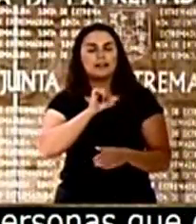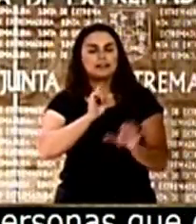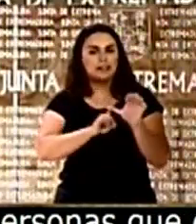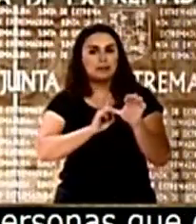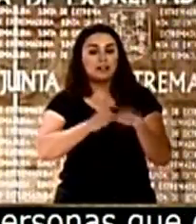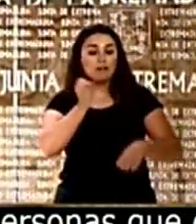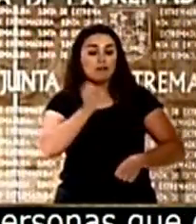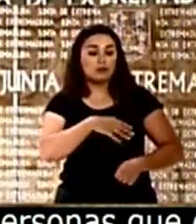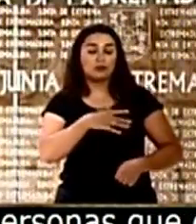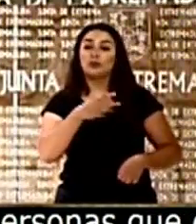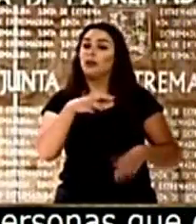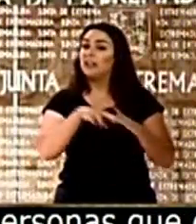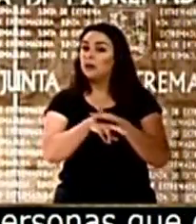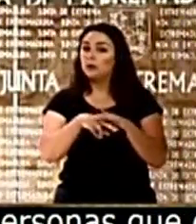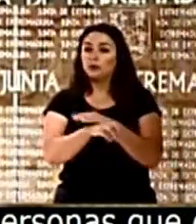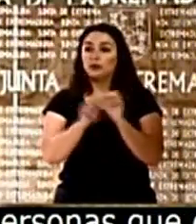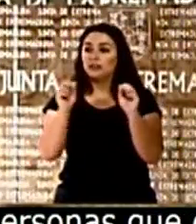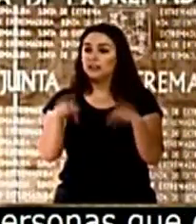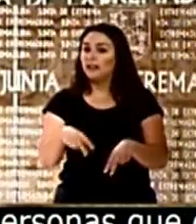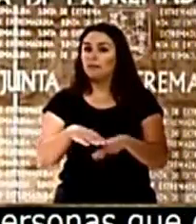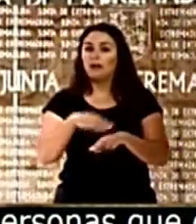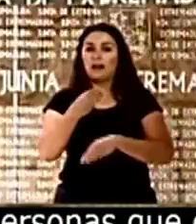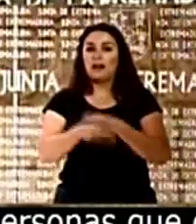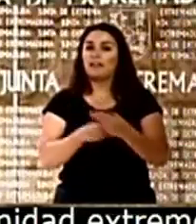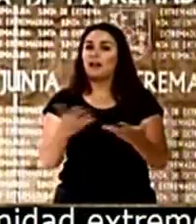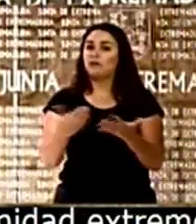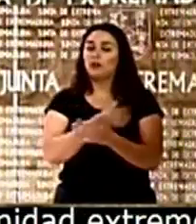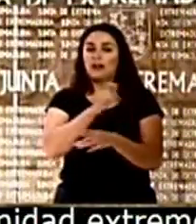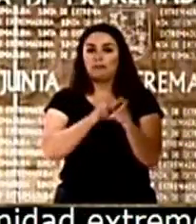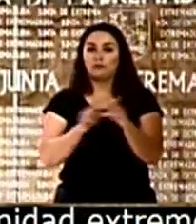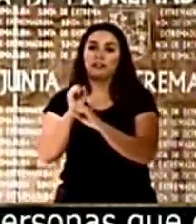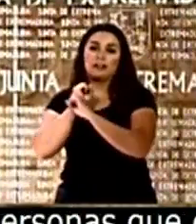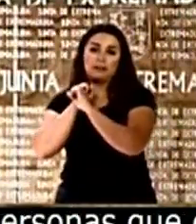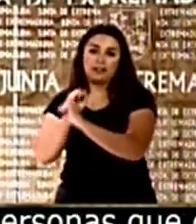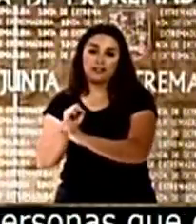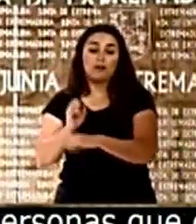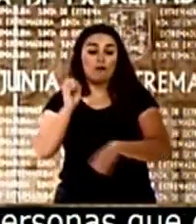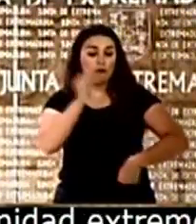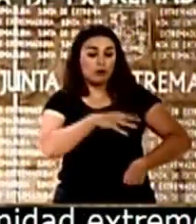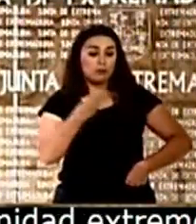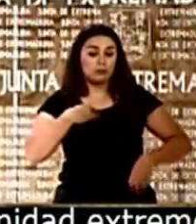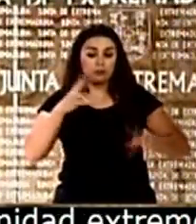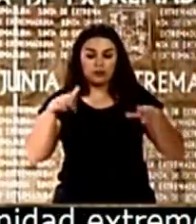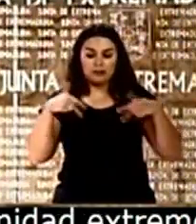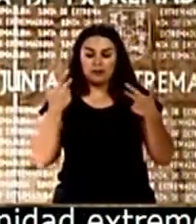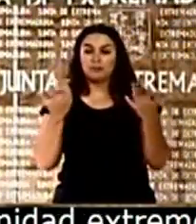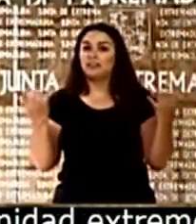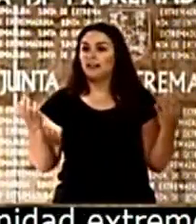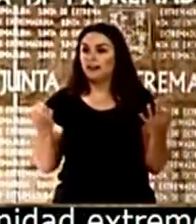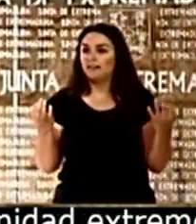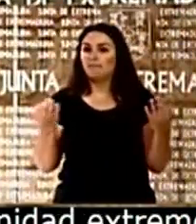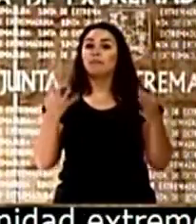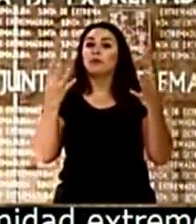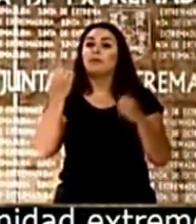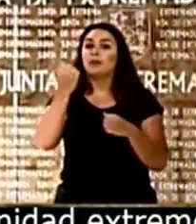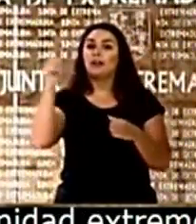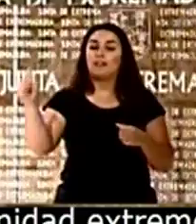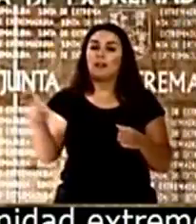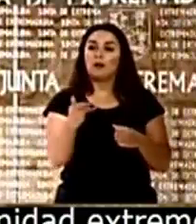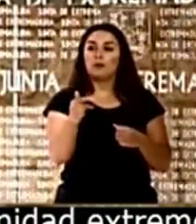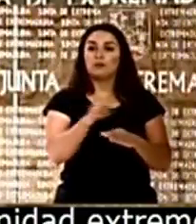fondos ni tiene los recursos necesarios para poder llegar a todas las personas dependientes. Estos fondos nos van a permitir, estos 9 millones de euros,